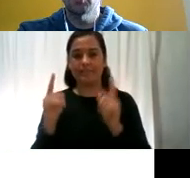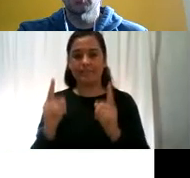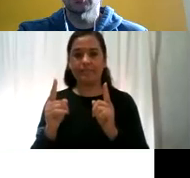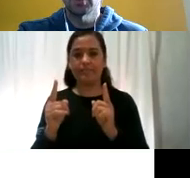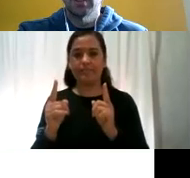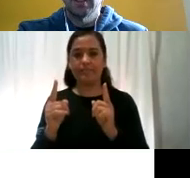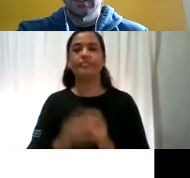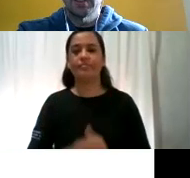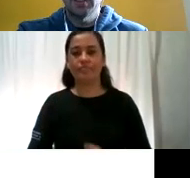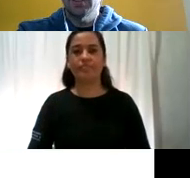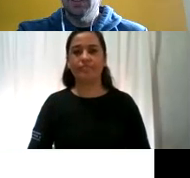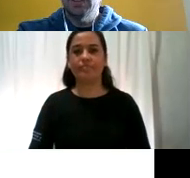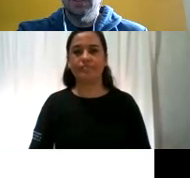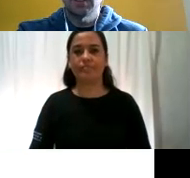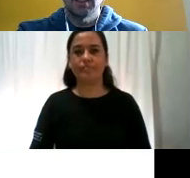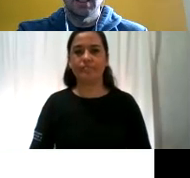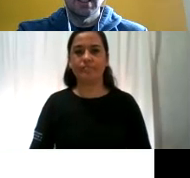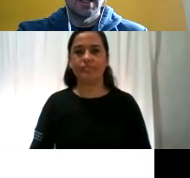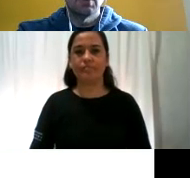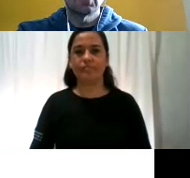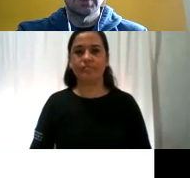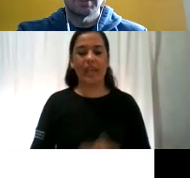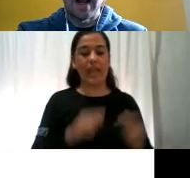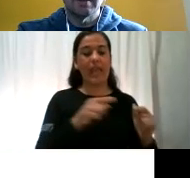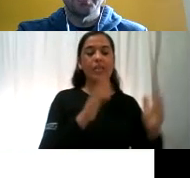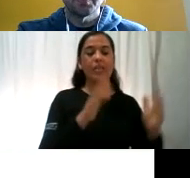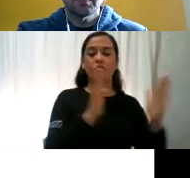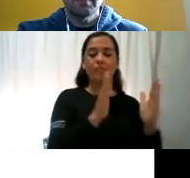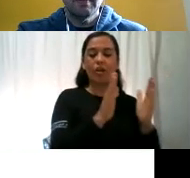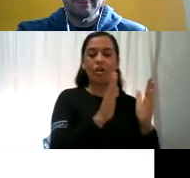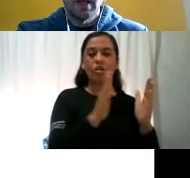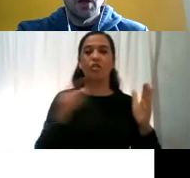más cortos que la luz central.